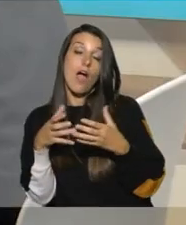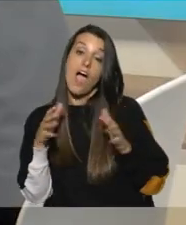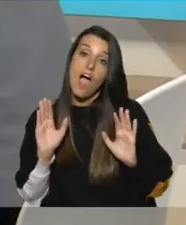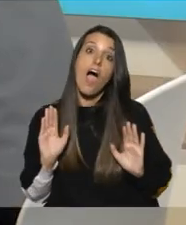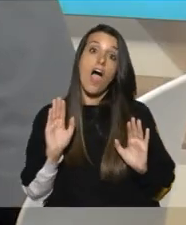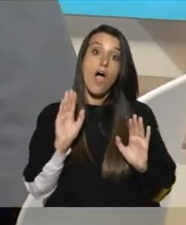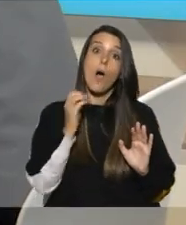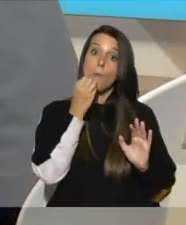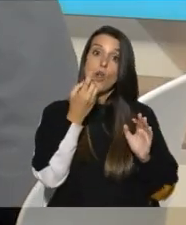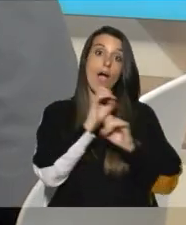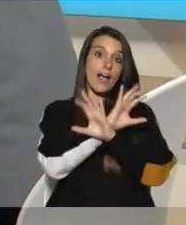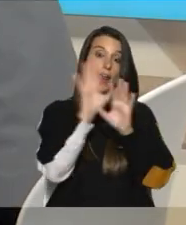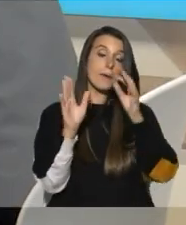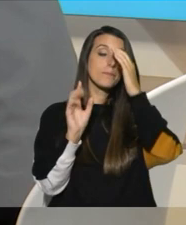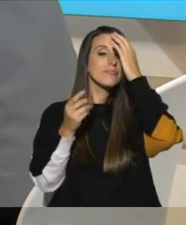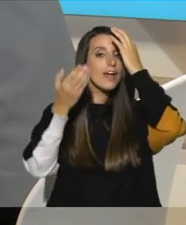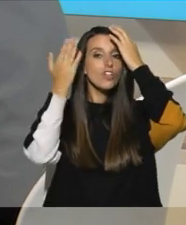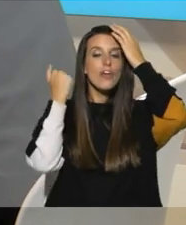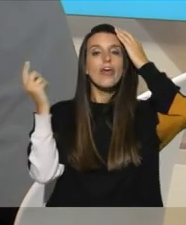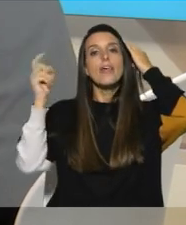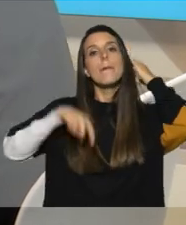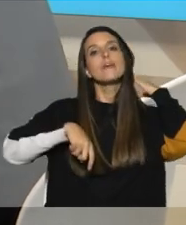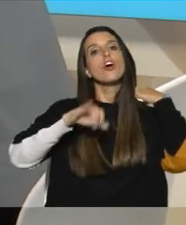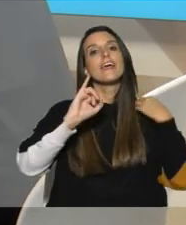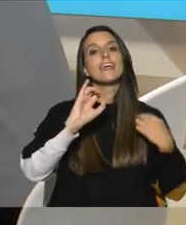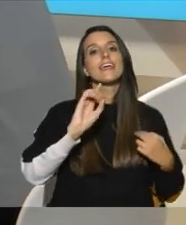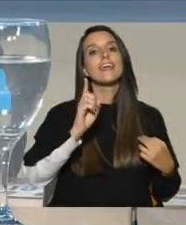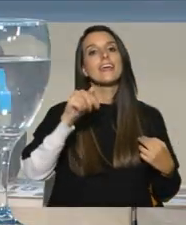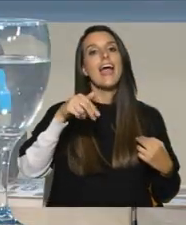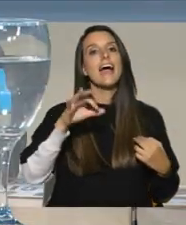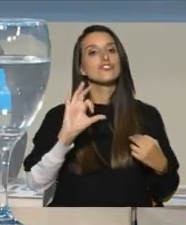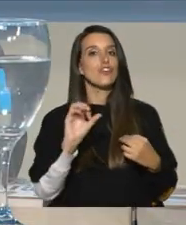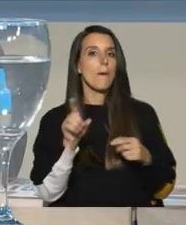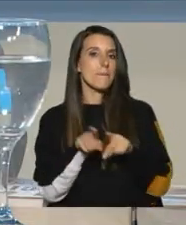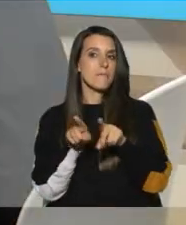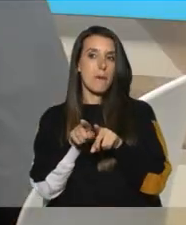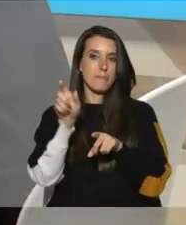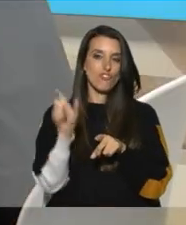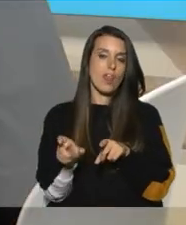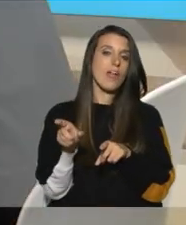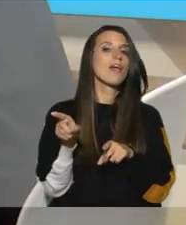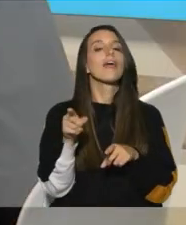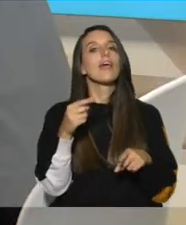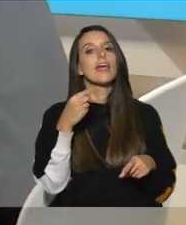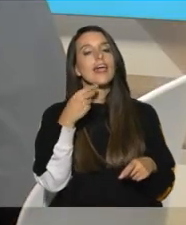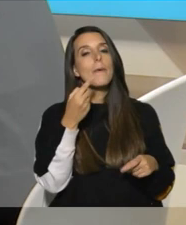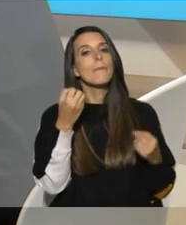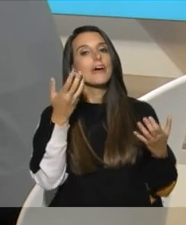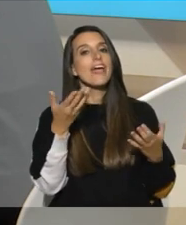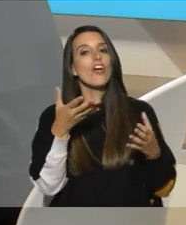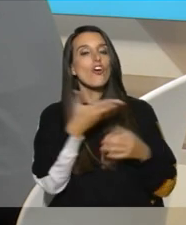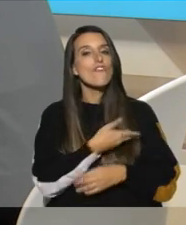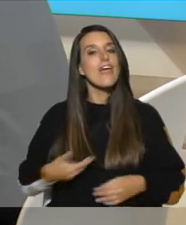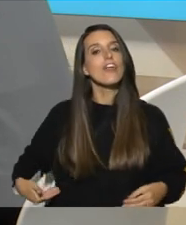aclarando. ¿Sabe que el otro día estuvo acá con nosotros Ignacio Hernando Onega? Y una de las preguntas de lo que estábamos hablando era porque el gobierno